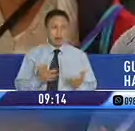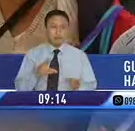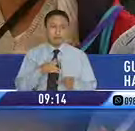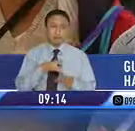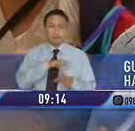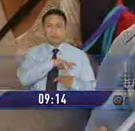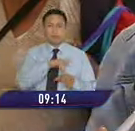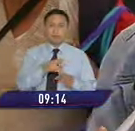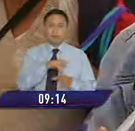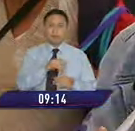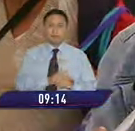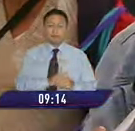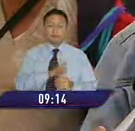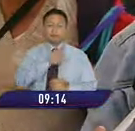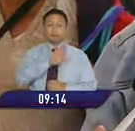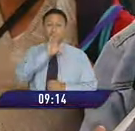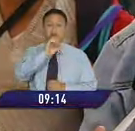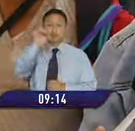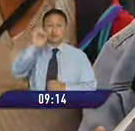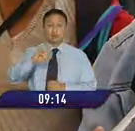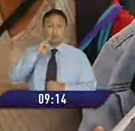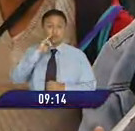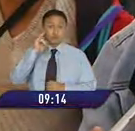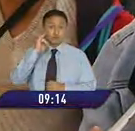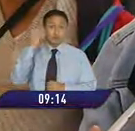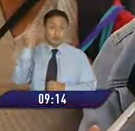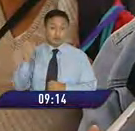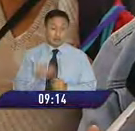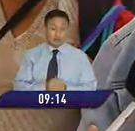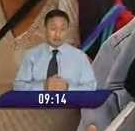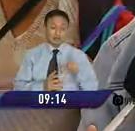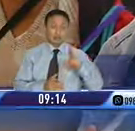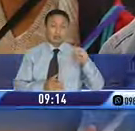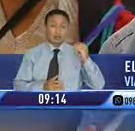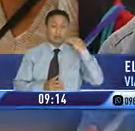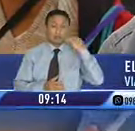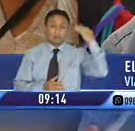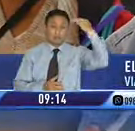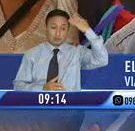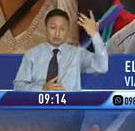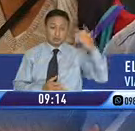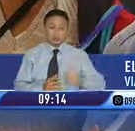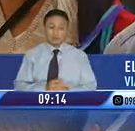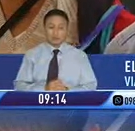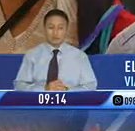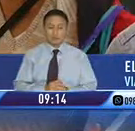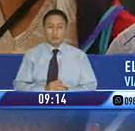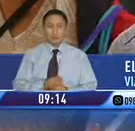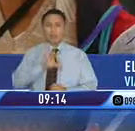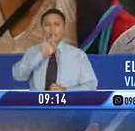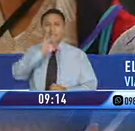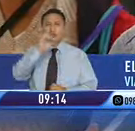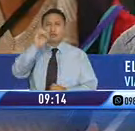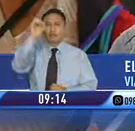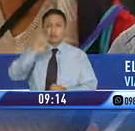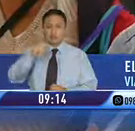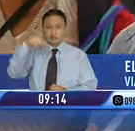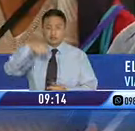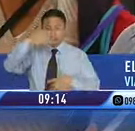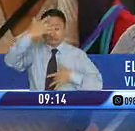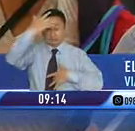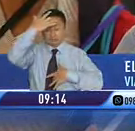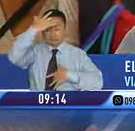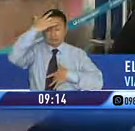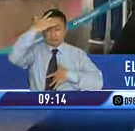incertidumbre el 50% son menores de edad el 30% adultos mayores el 20 en realidades medias pero el 80% son casos críticos